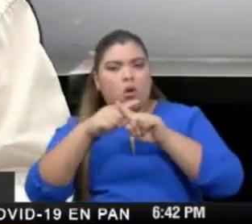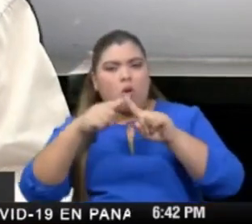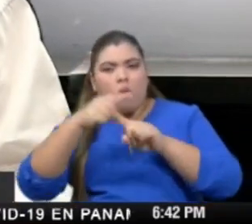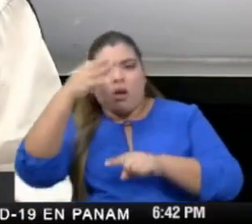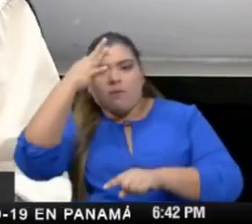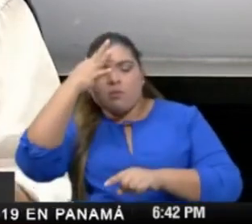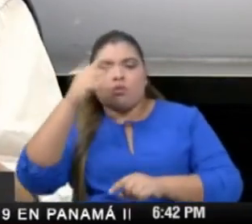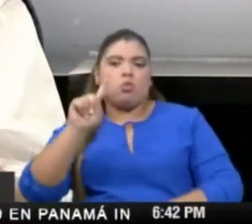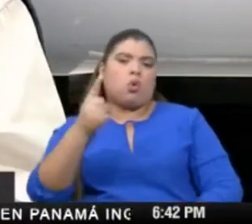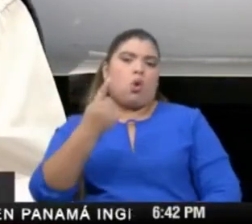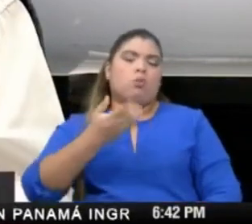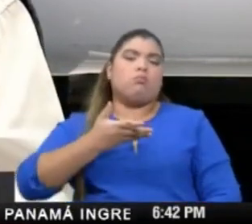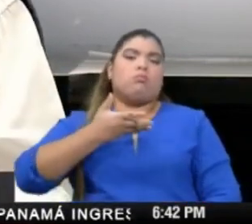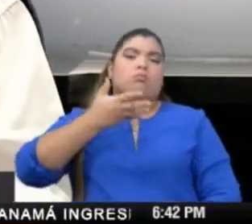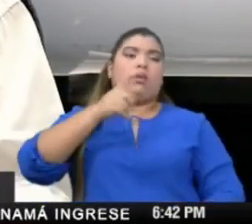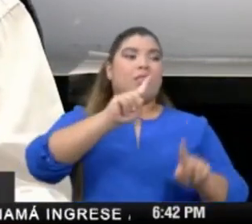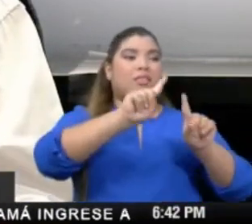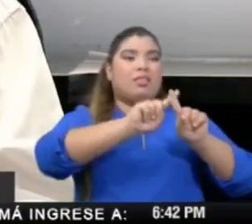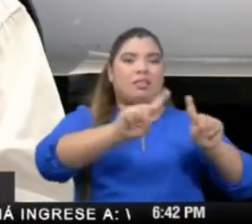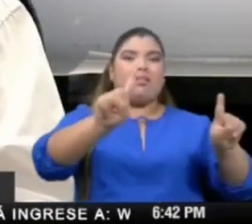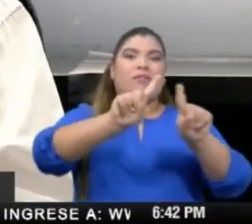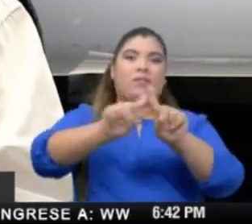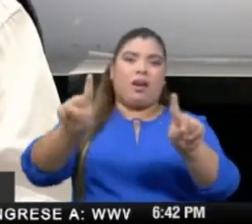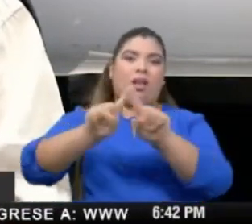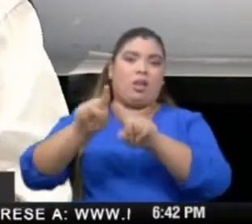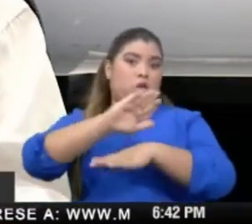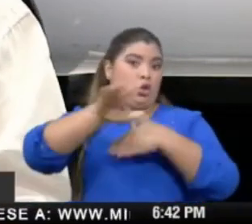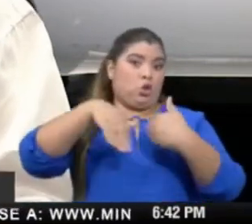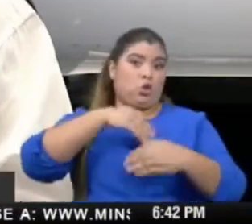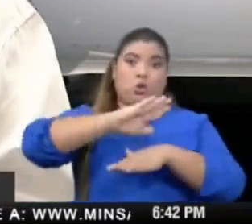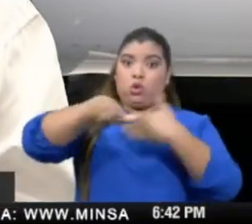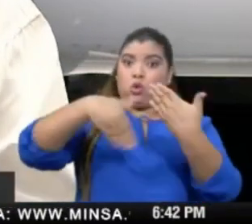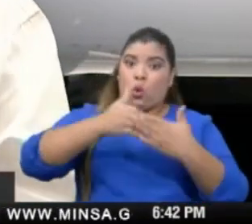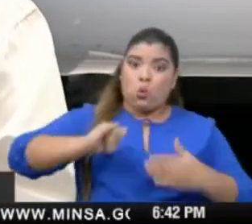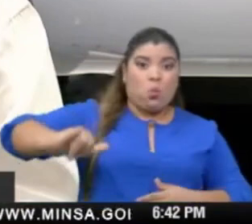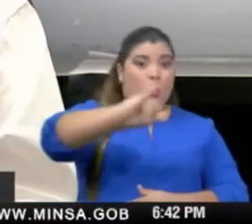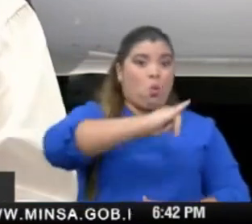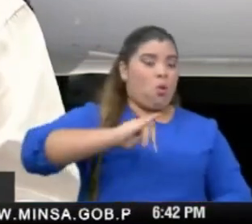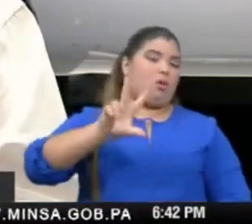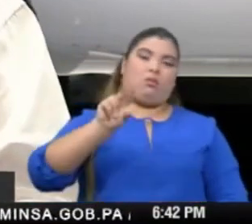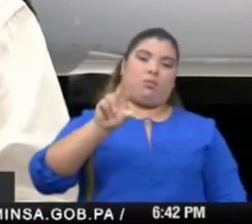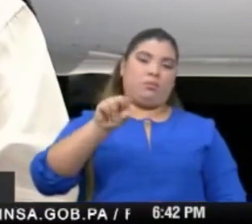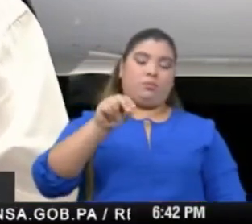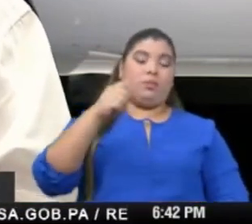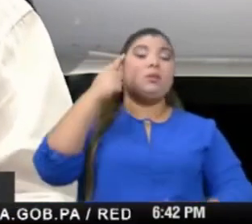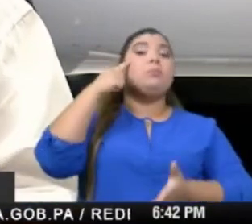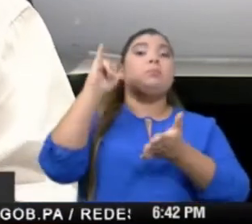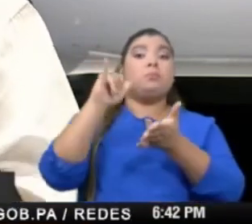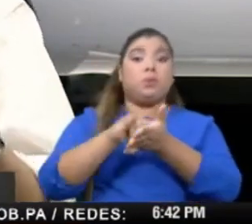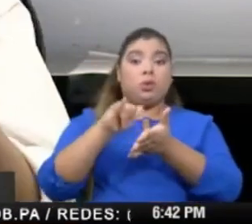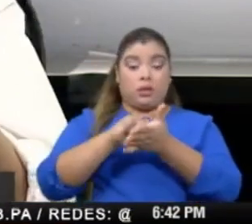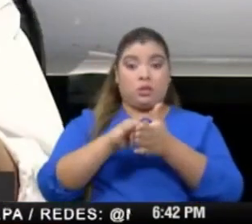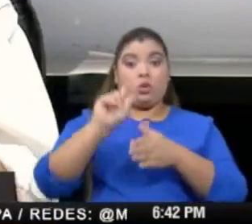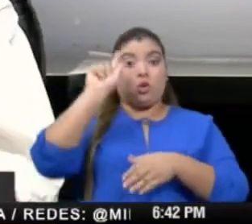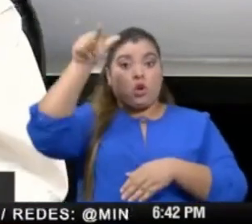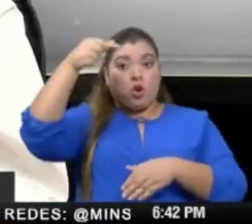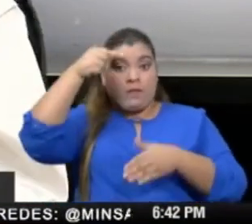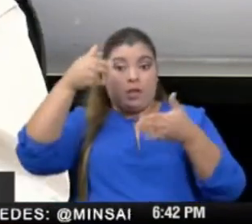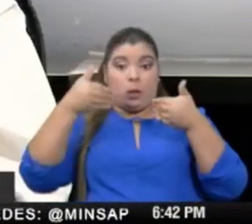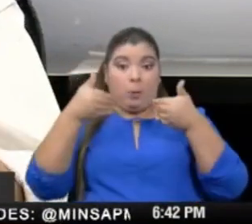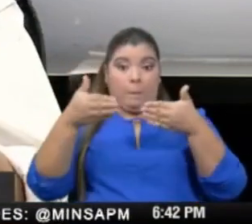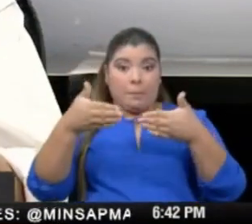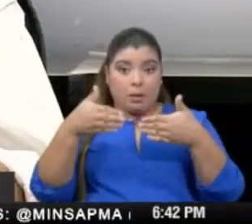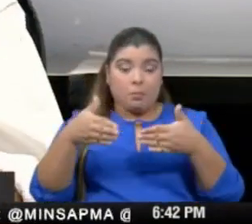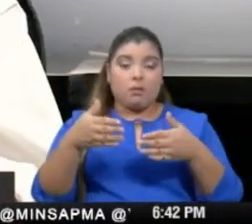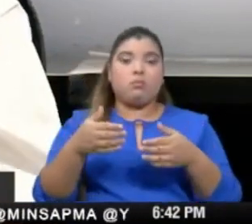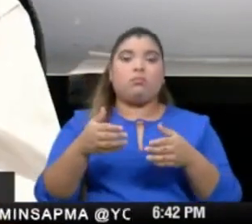de oxigenarse y puede tener afectación de órganos vitales. Para eso, el Gobierno Nacional introdujo en el equipo que se